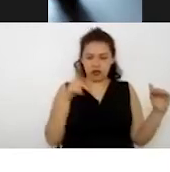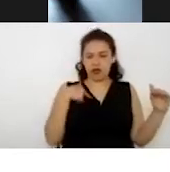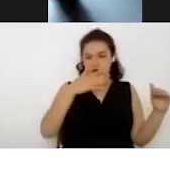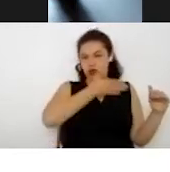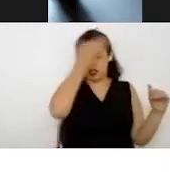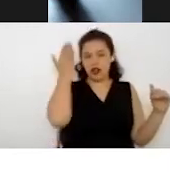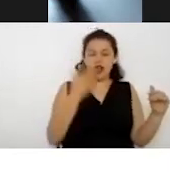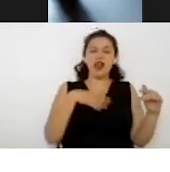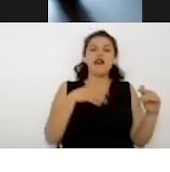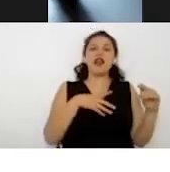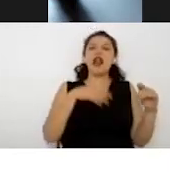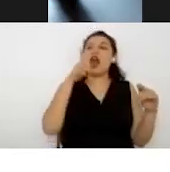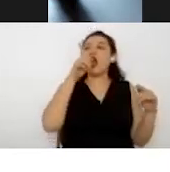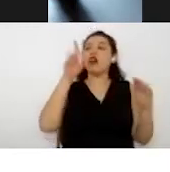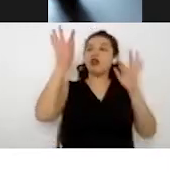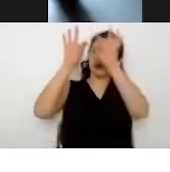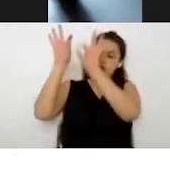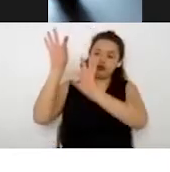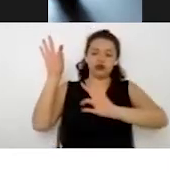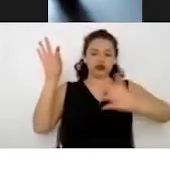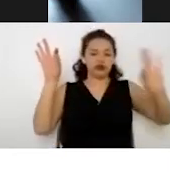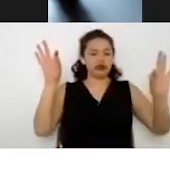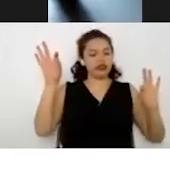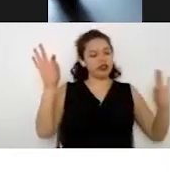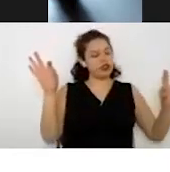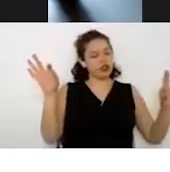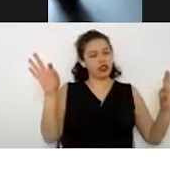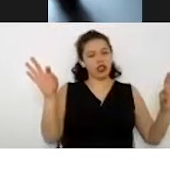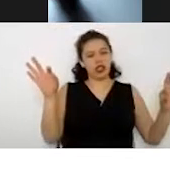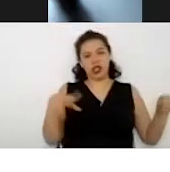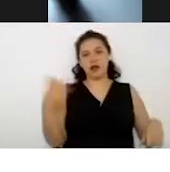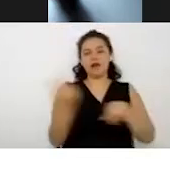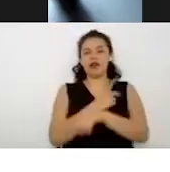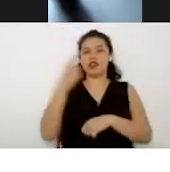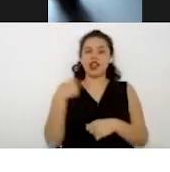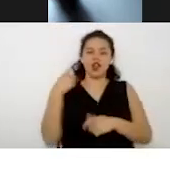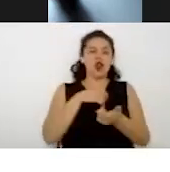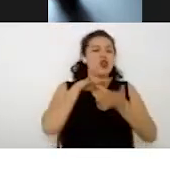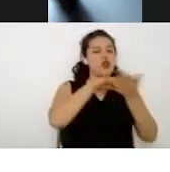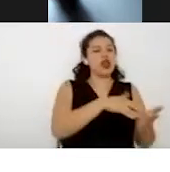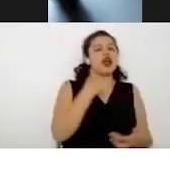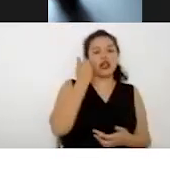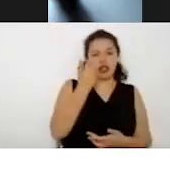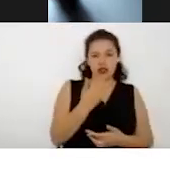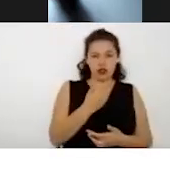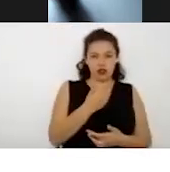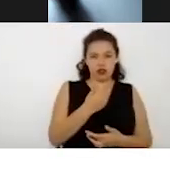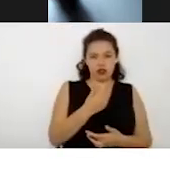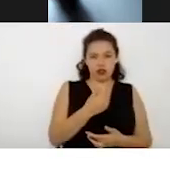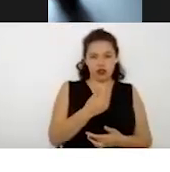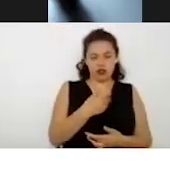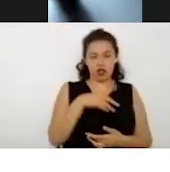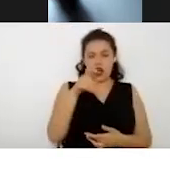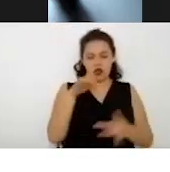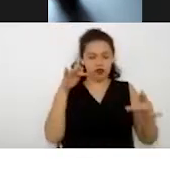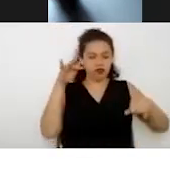cable suelto ahí, electrificado. ¿Qué va a pasar en el momento que yo, por querer ayudar, tenga contacto con el agua?